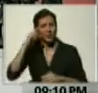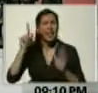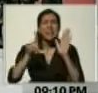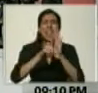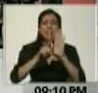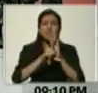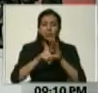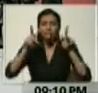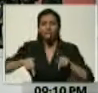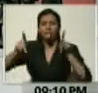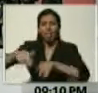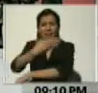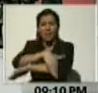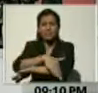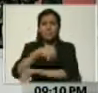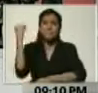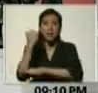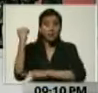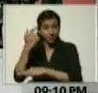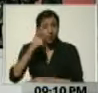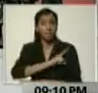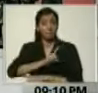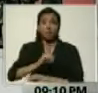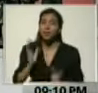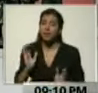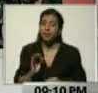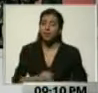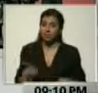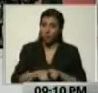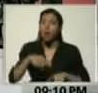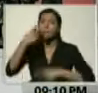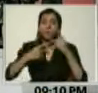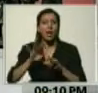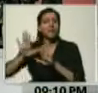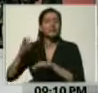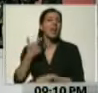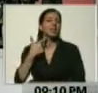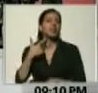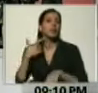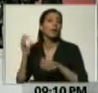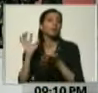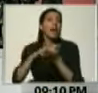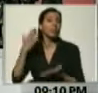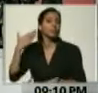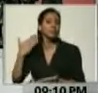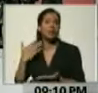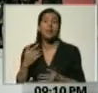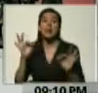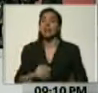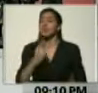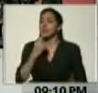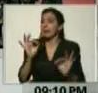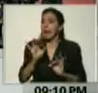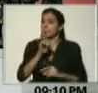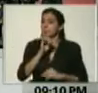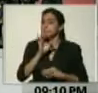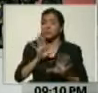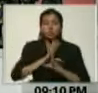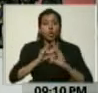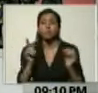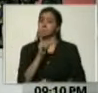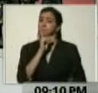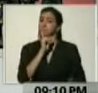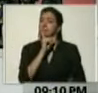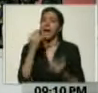Porque era política de Estado. Nadie reclamaba por eso. Ahora, el comandante Chávez